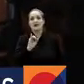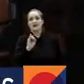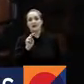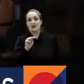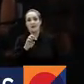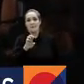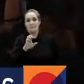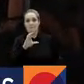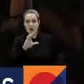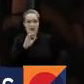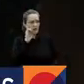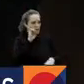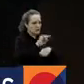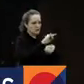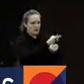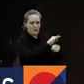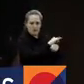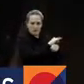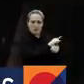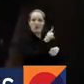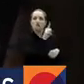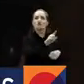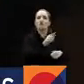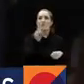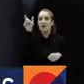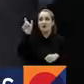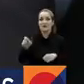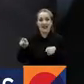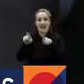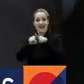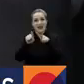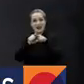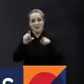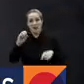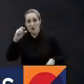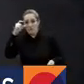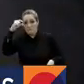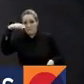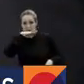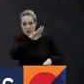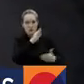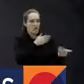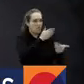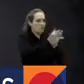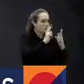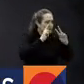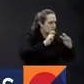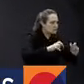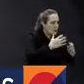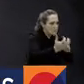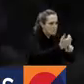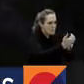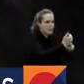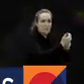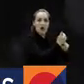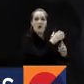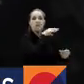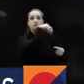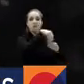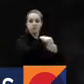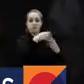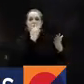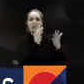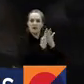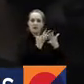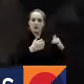de políticos que fueron visitados por Juan Fernando Petro, hermano del candidato presidencial Gustavo Petro, dentro de la cárcel La Picota